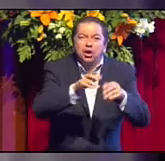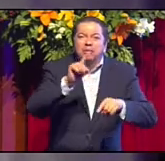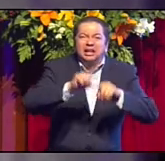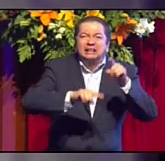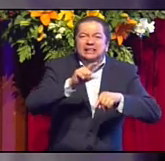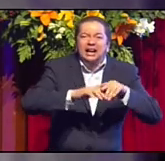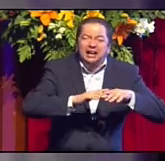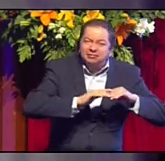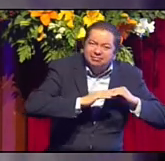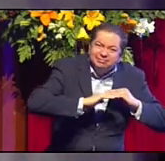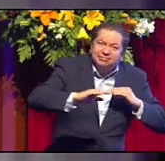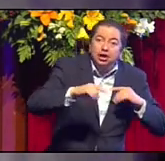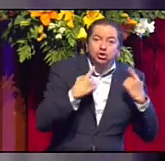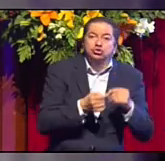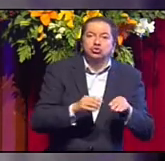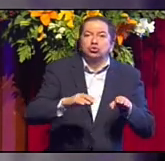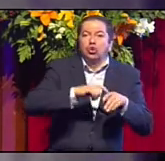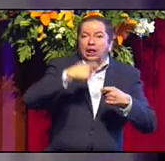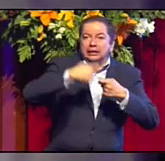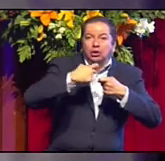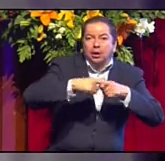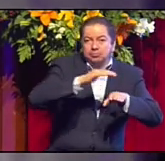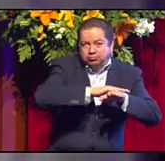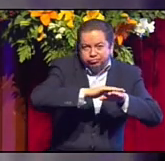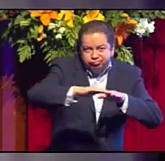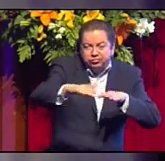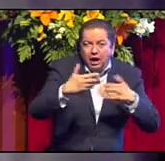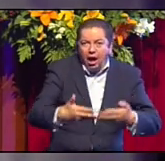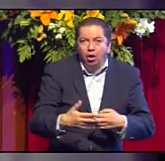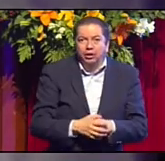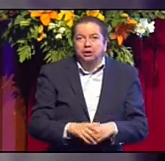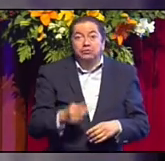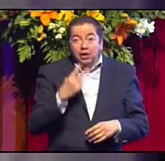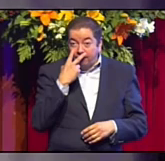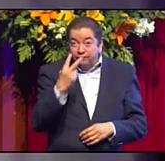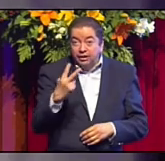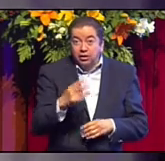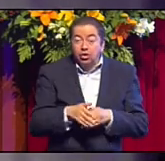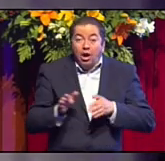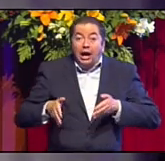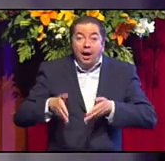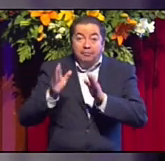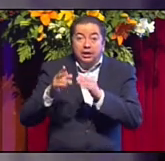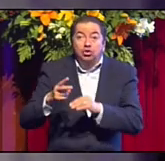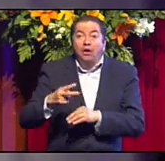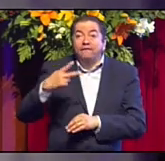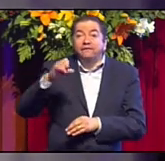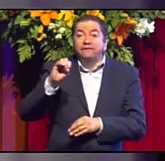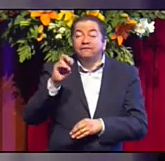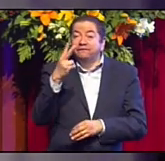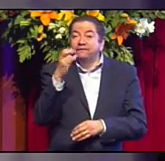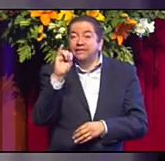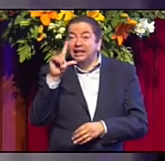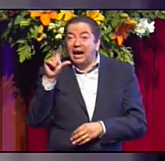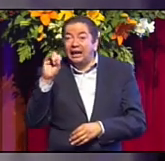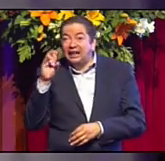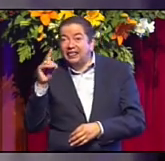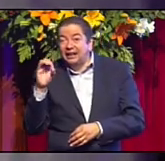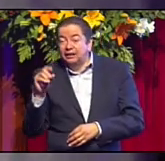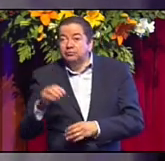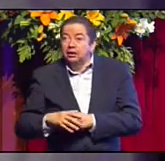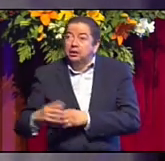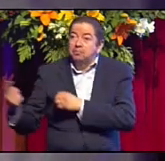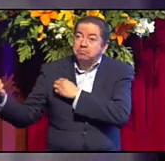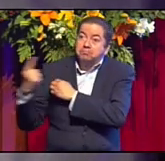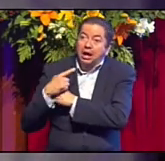cimentado la avenida principal, estamos ahí viendo cuando los caminos le corresponden a Vialidad, no podemos pavimentar nosotros, llegó un dictamen de la